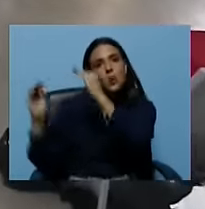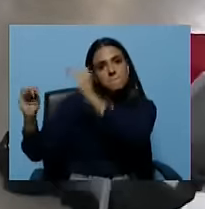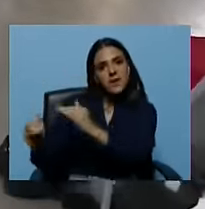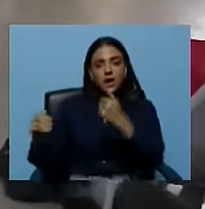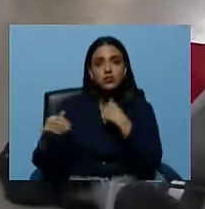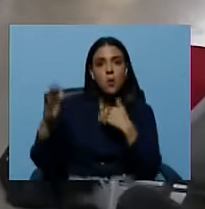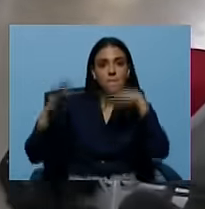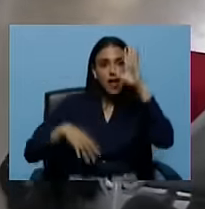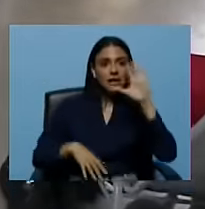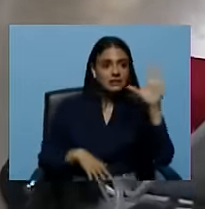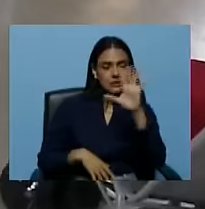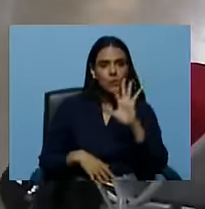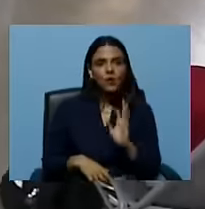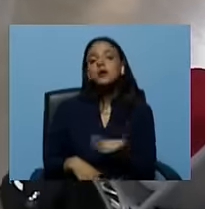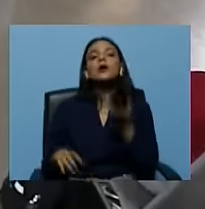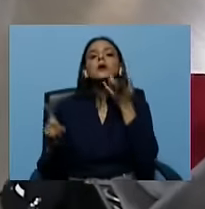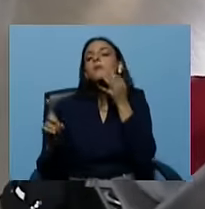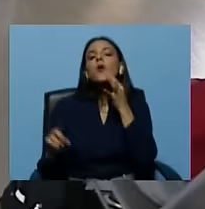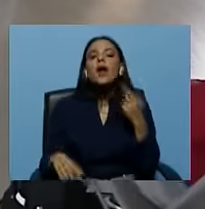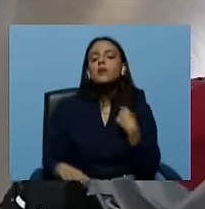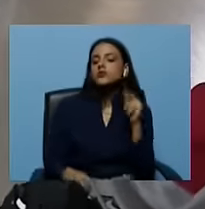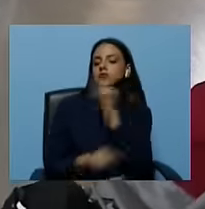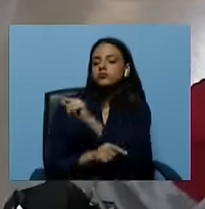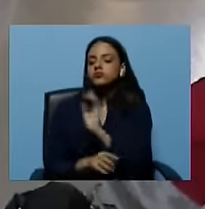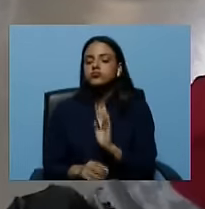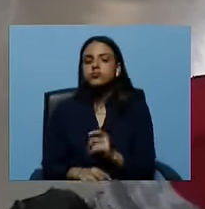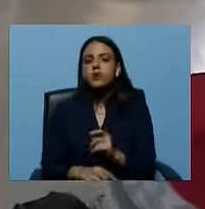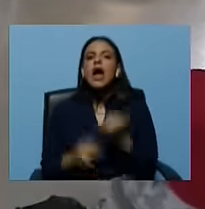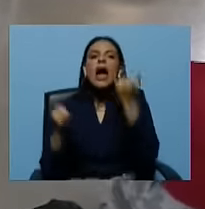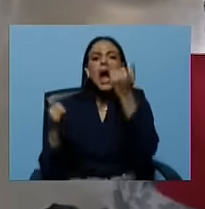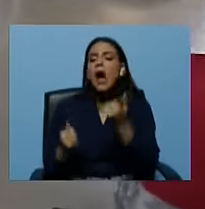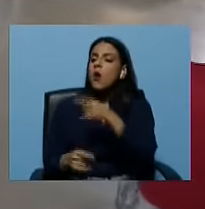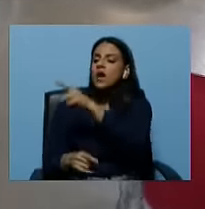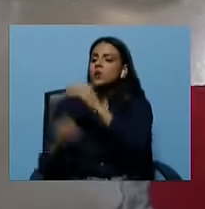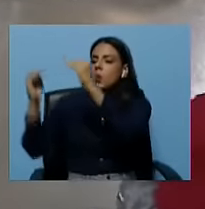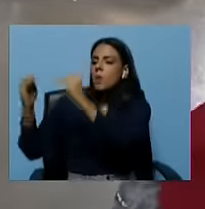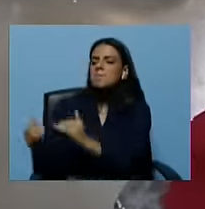45%, y de repente aparezco y digo, no, yo tengo el 65% ahora.